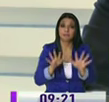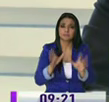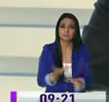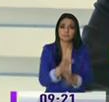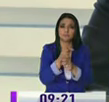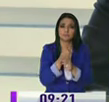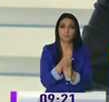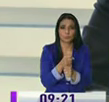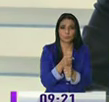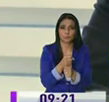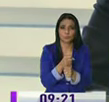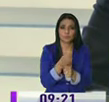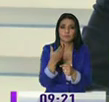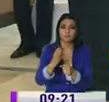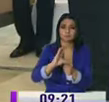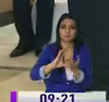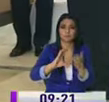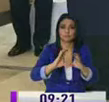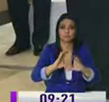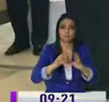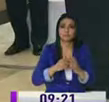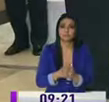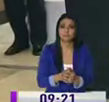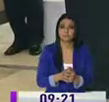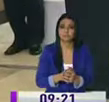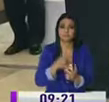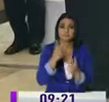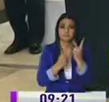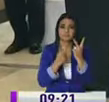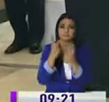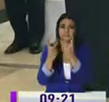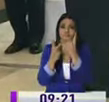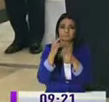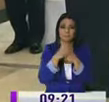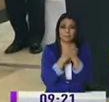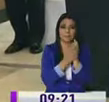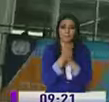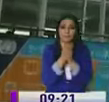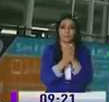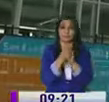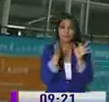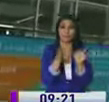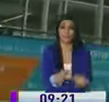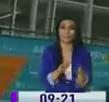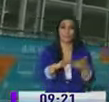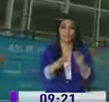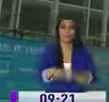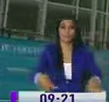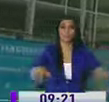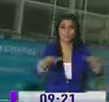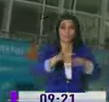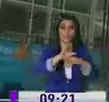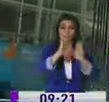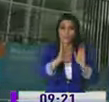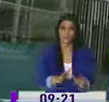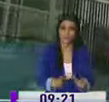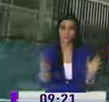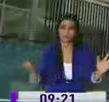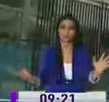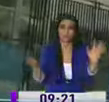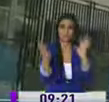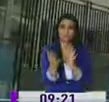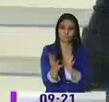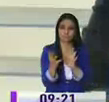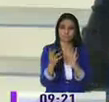vuelvo a recalcar inversión nos visita a esa ciudad en dónde existe una comunidad amplia de cuatro años mantendrá un encuentro con los